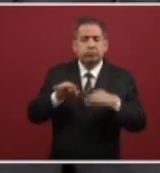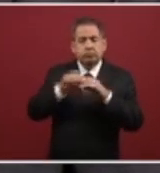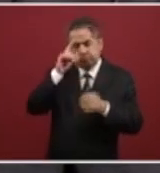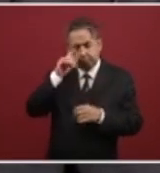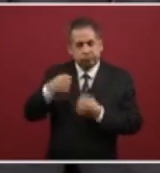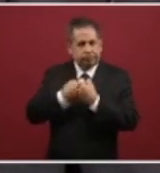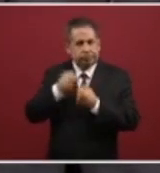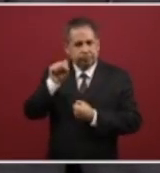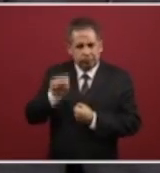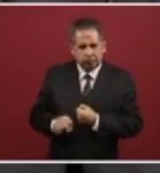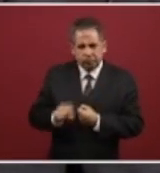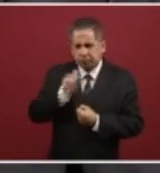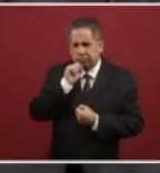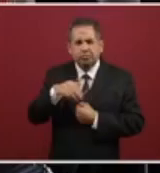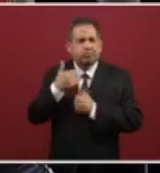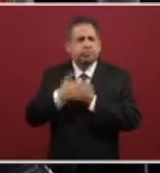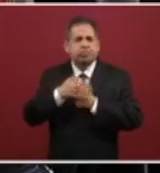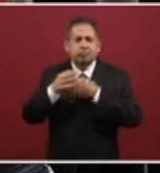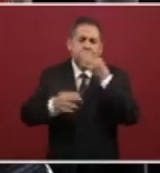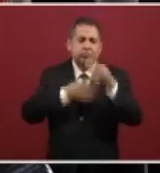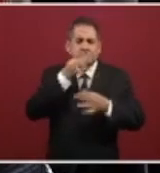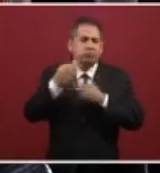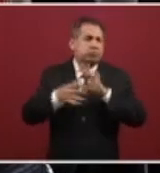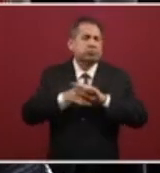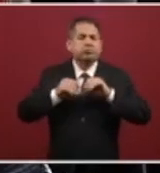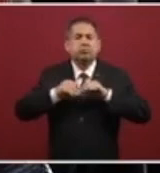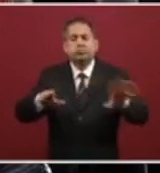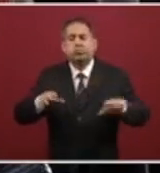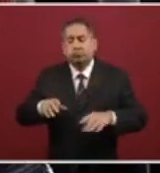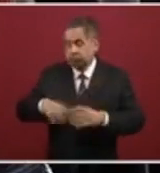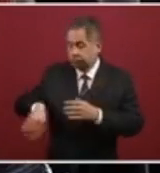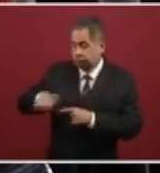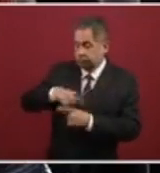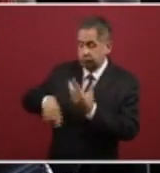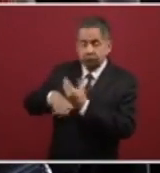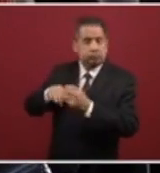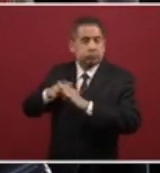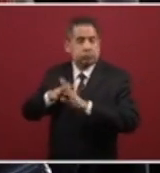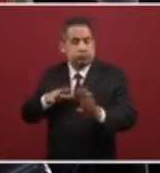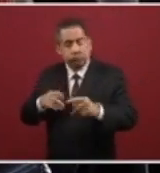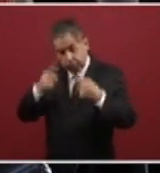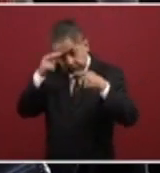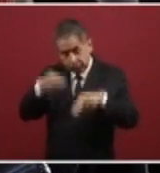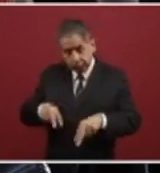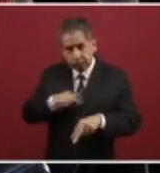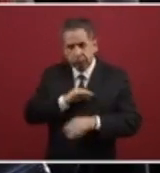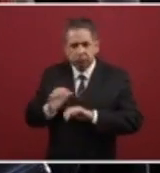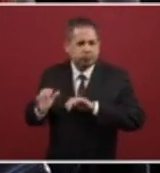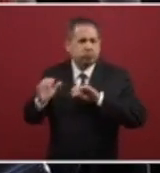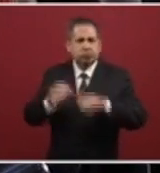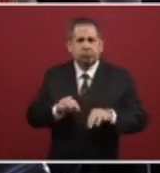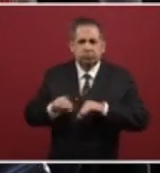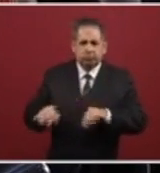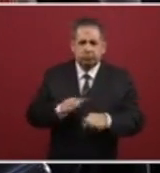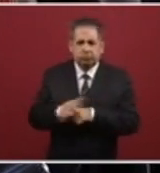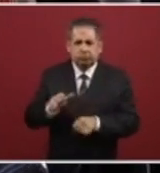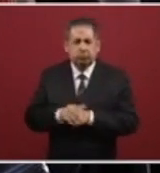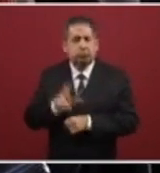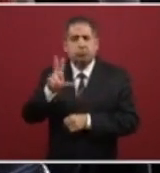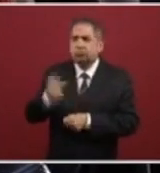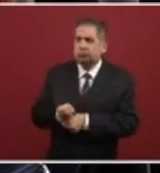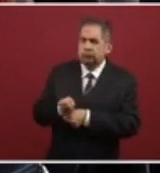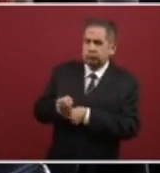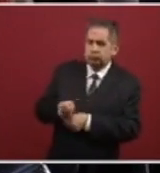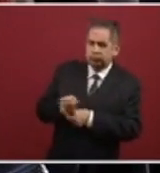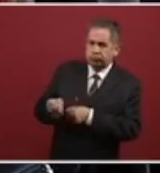también preguntarle si van a lanzar una campaña informativa para que los migrantes sepan que aquí en México pueden obtener empleo y sobre todo que no sean víctimas